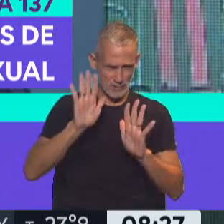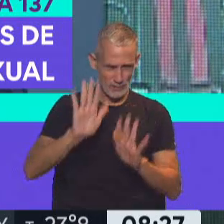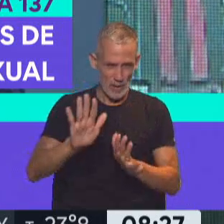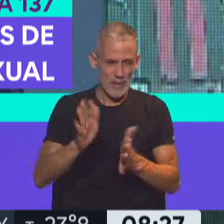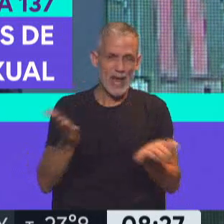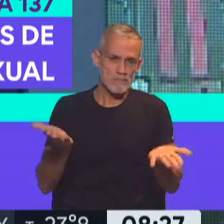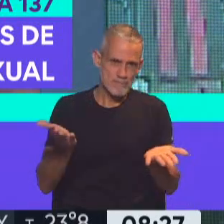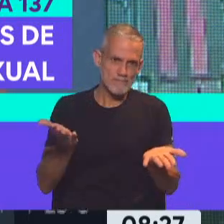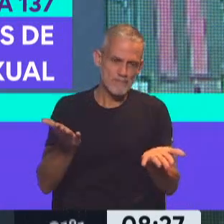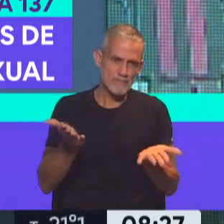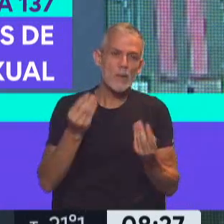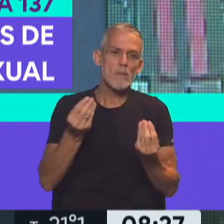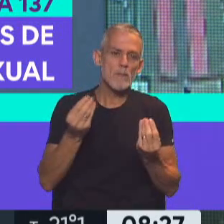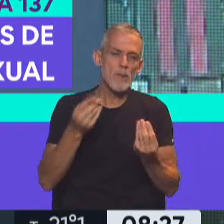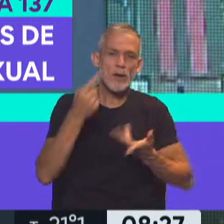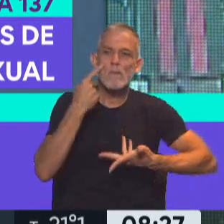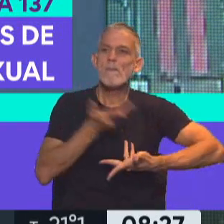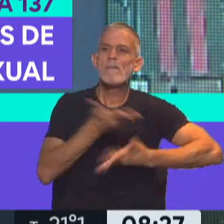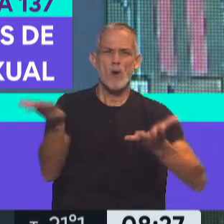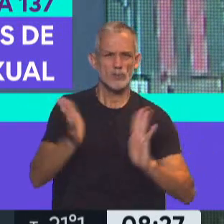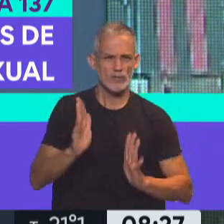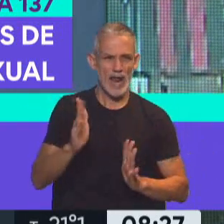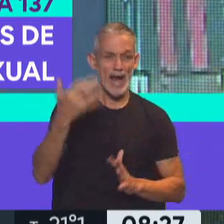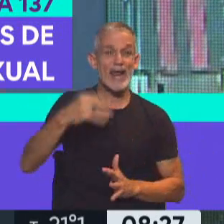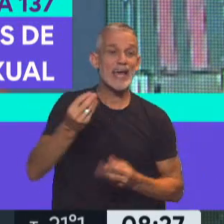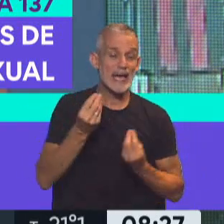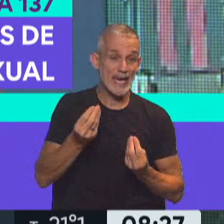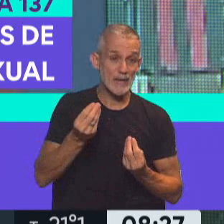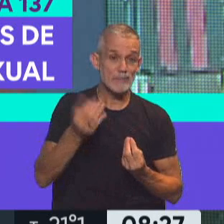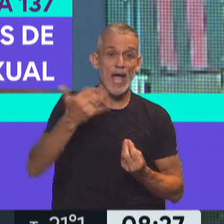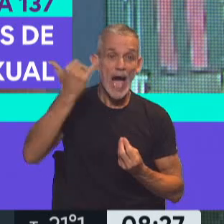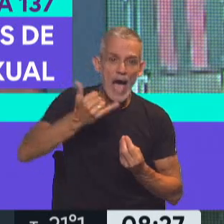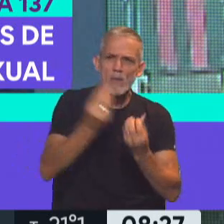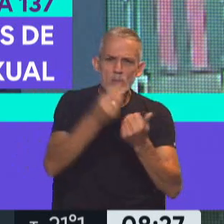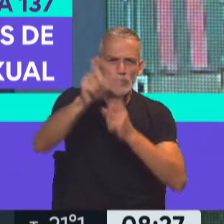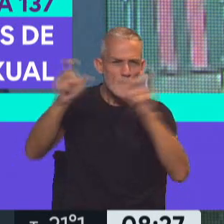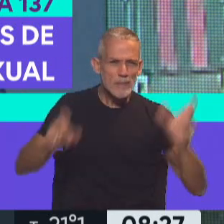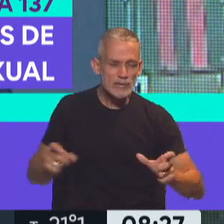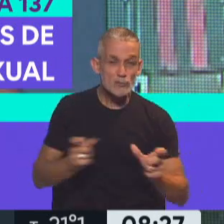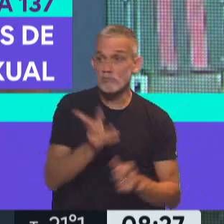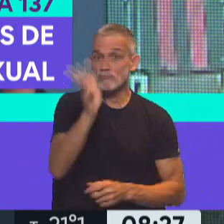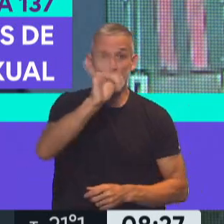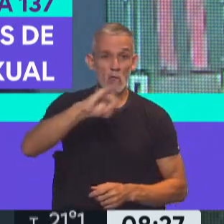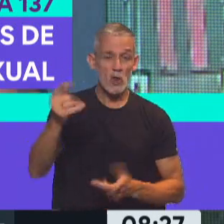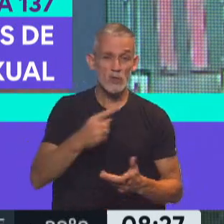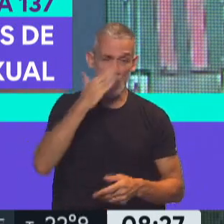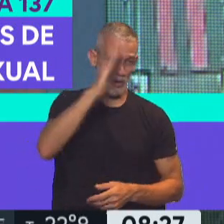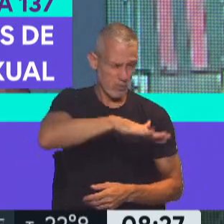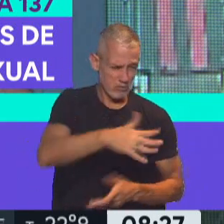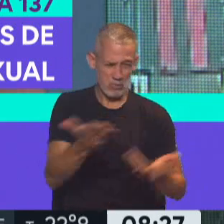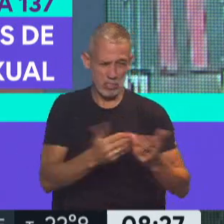tiene que ver con esto, en definitiva, empezar a poner en evidencia que hay un montón de personas que son cotidianamente